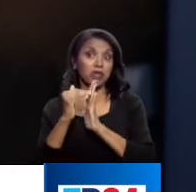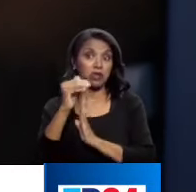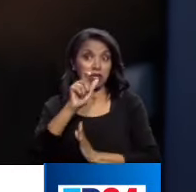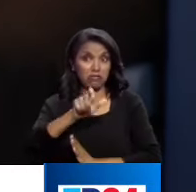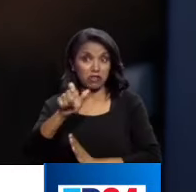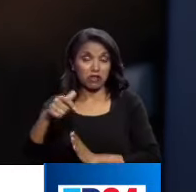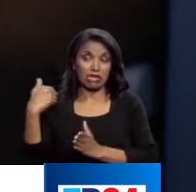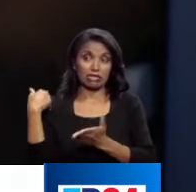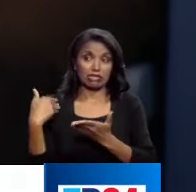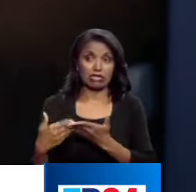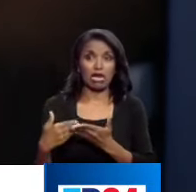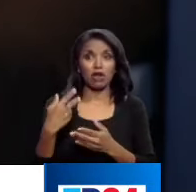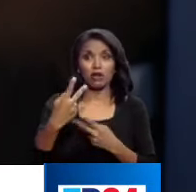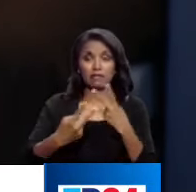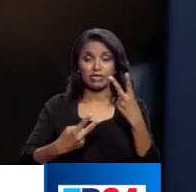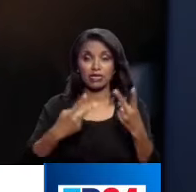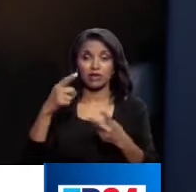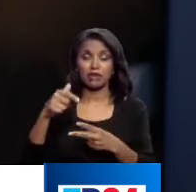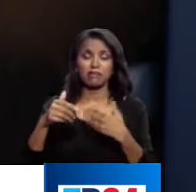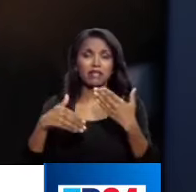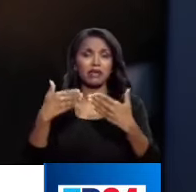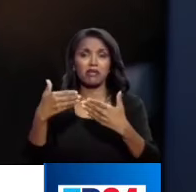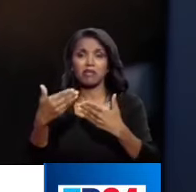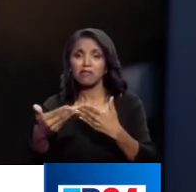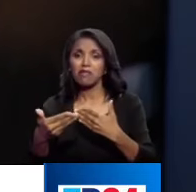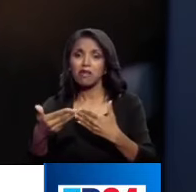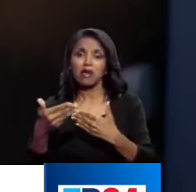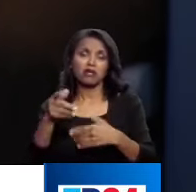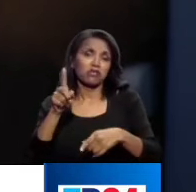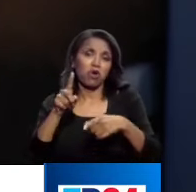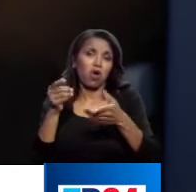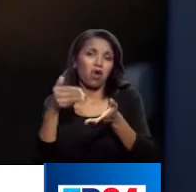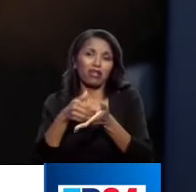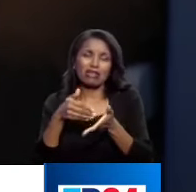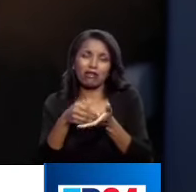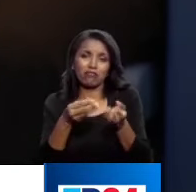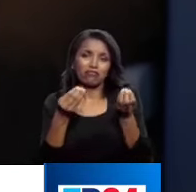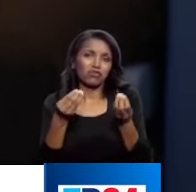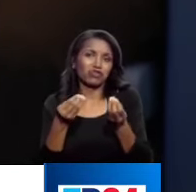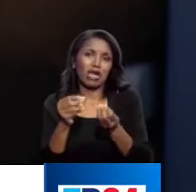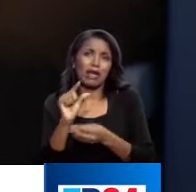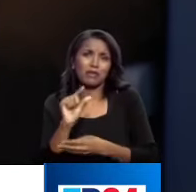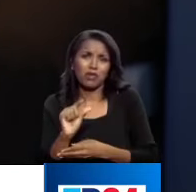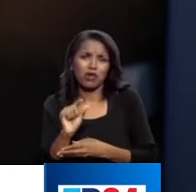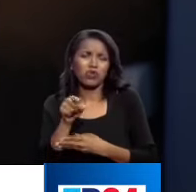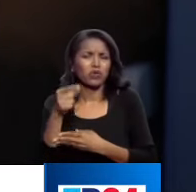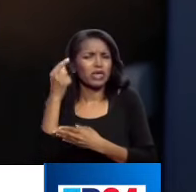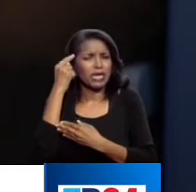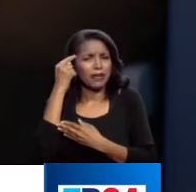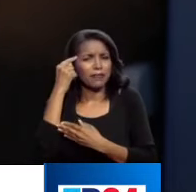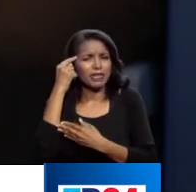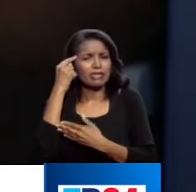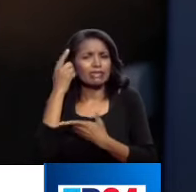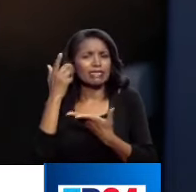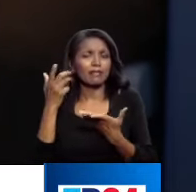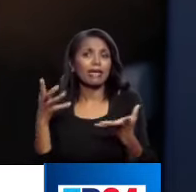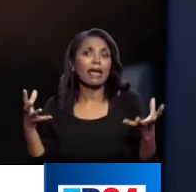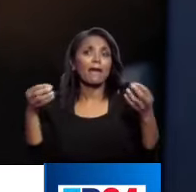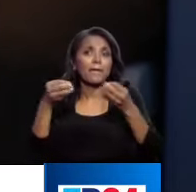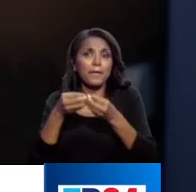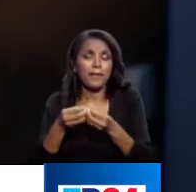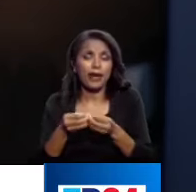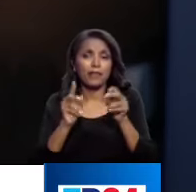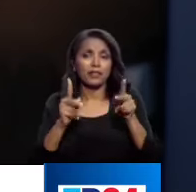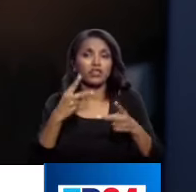millones. Después de una década, no ha logrado superarla. La pregunta es: ¿cuál es su plan o estrategia para